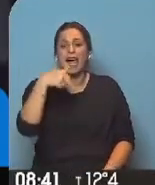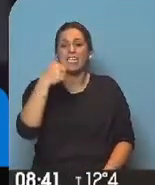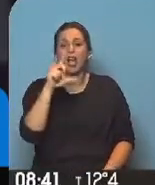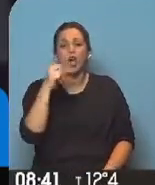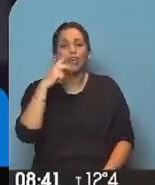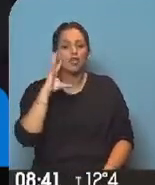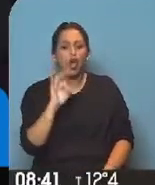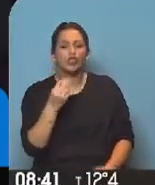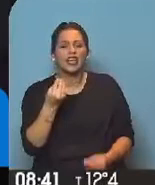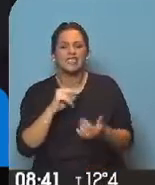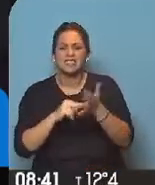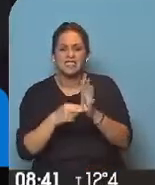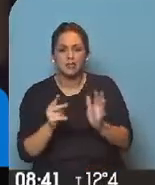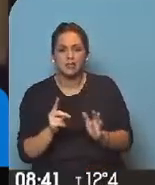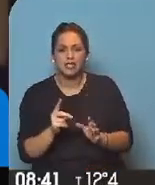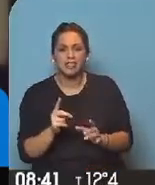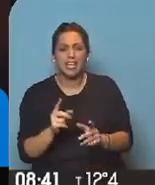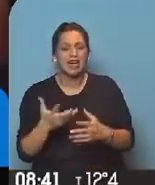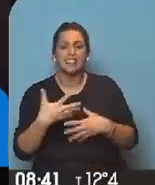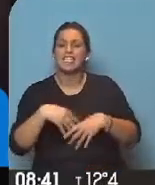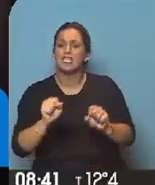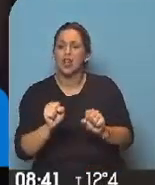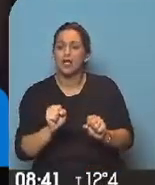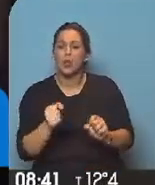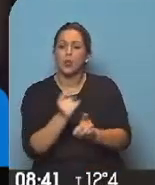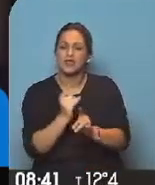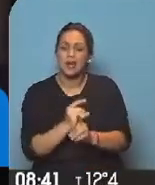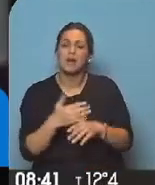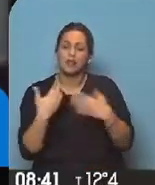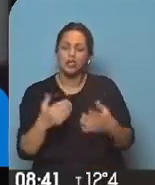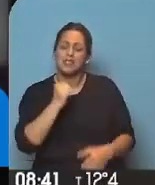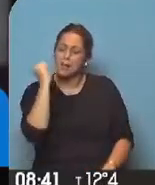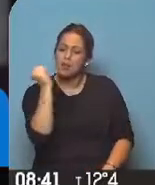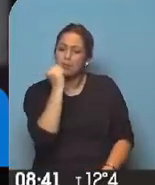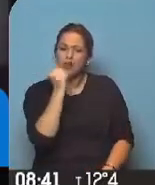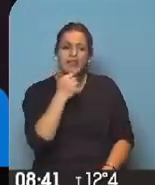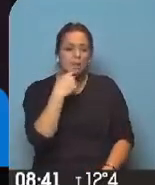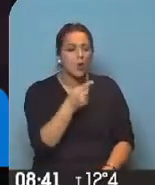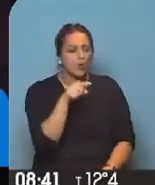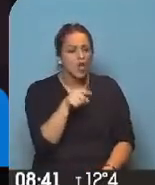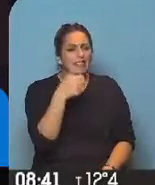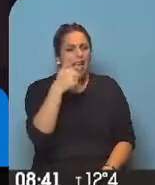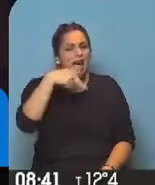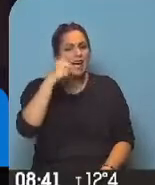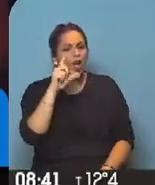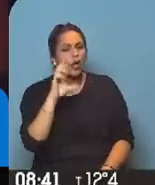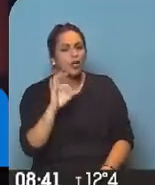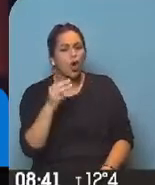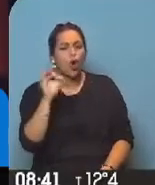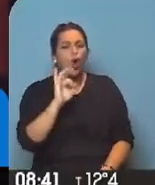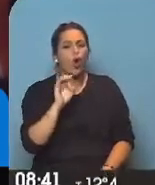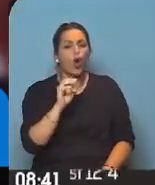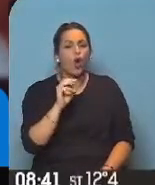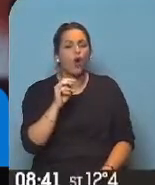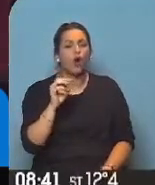significa que no siempre detectan a tiempo la enfermedad por lo cual es muy importante preguntar es analógico es digital la